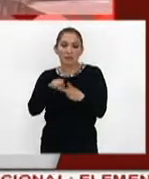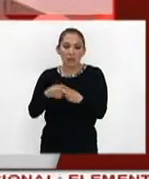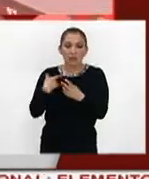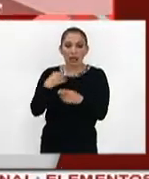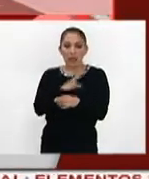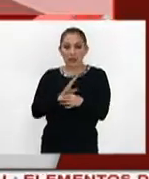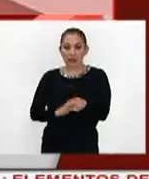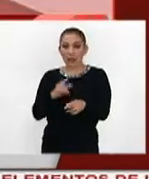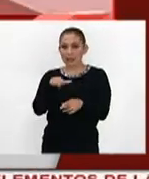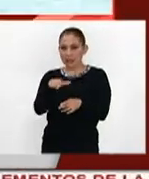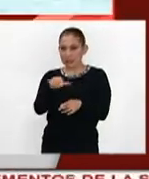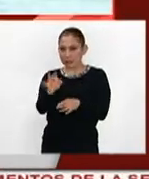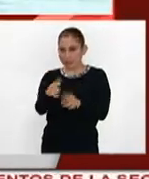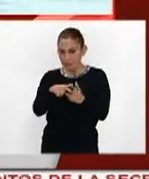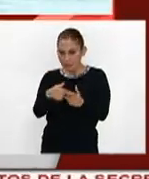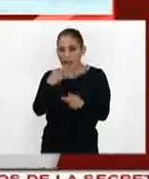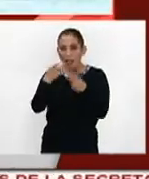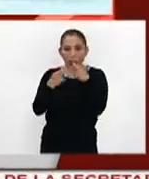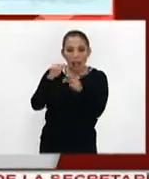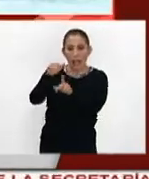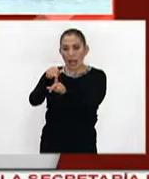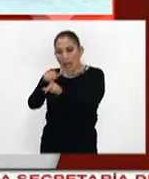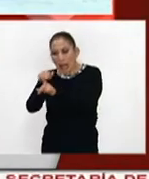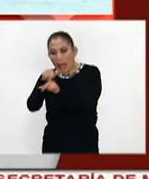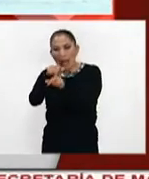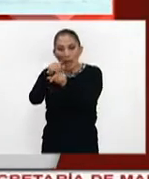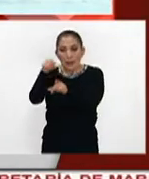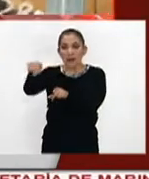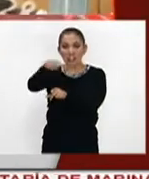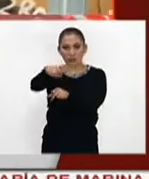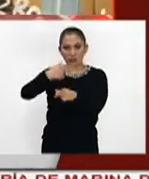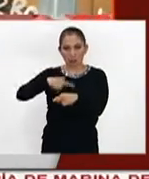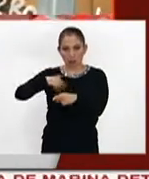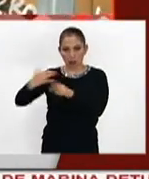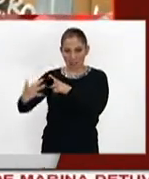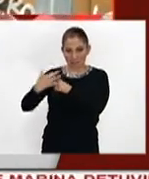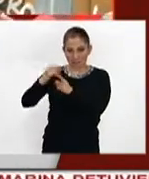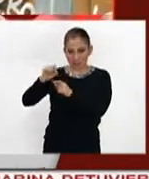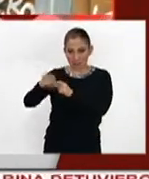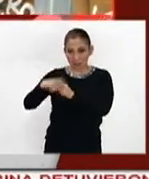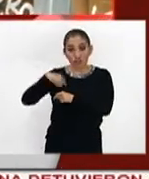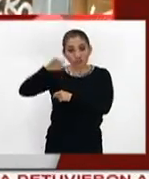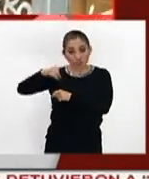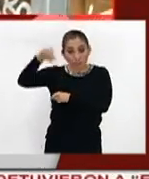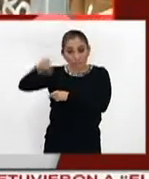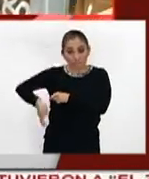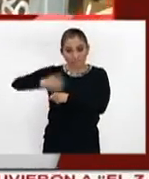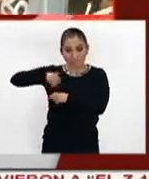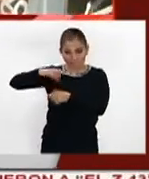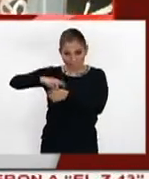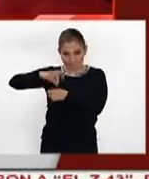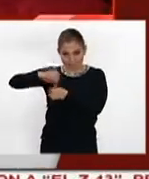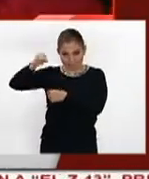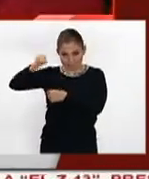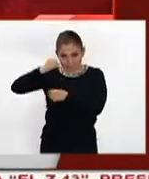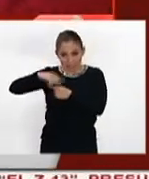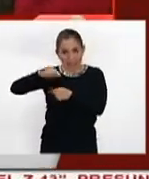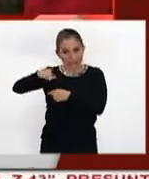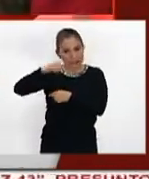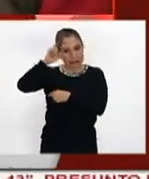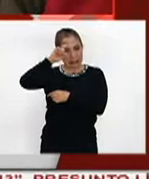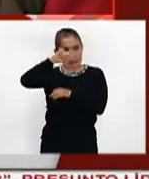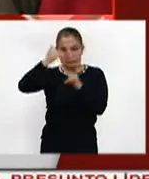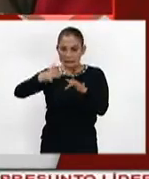el próximo 17 de febrero para que sus militantes políticos le den su voto a favor. Claro. Esto puede ser un